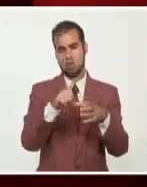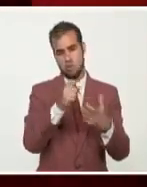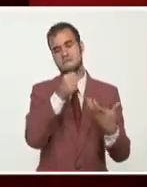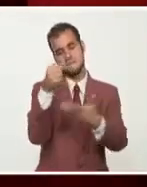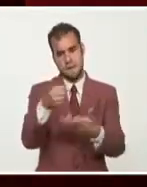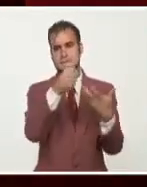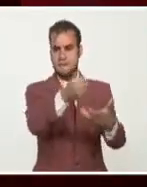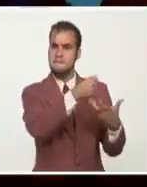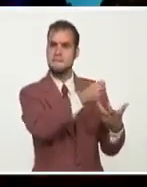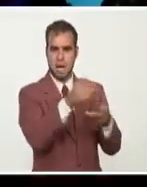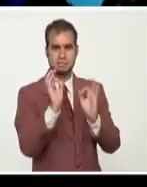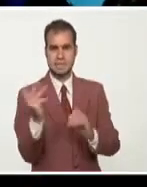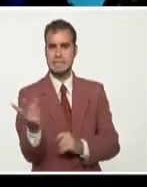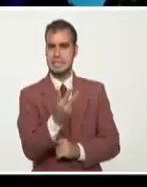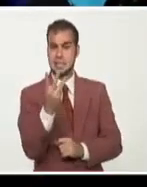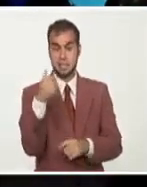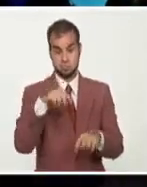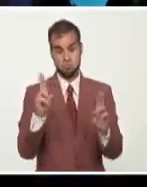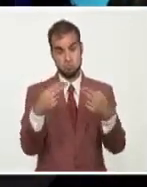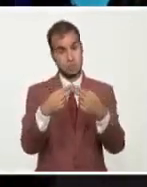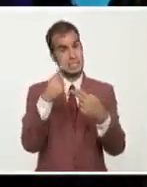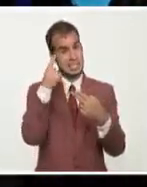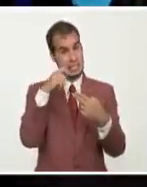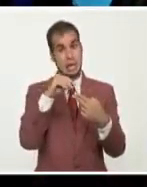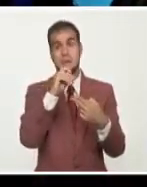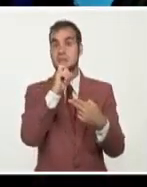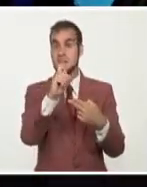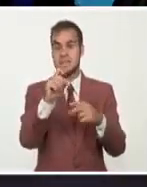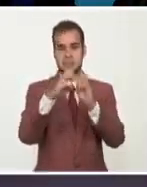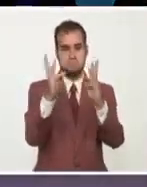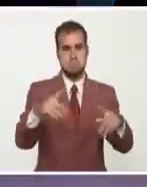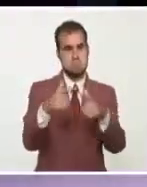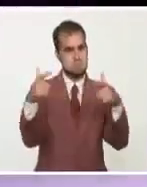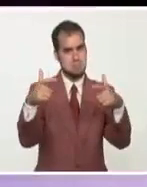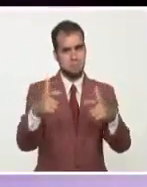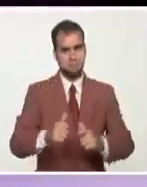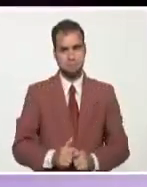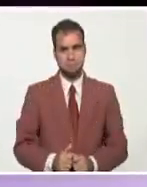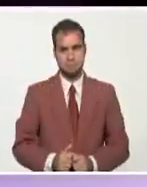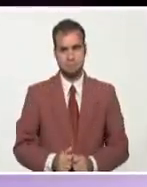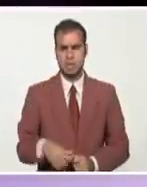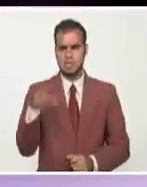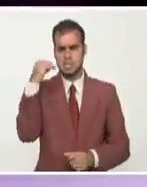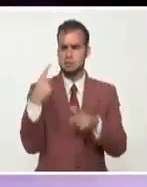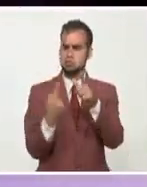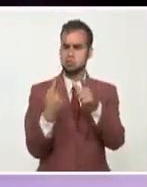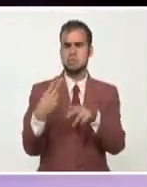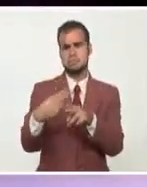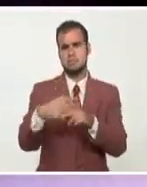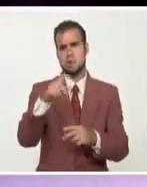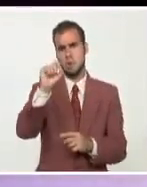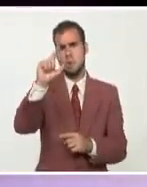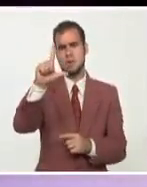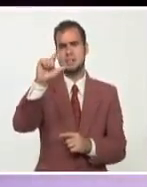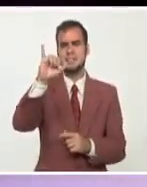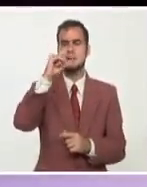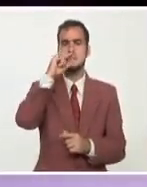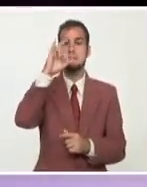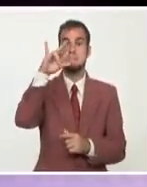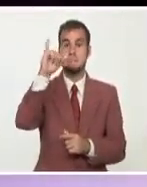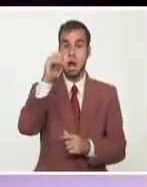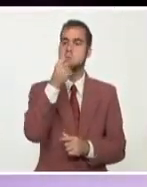más esperados en un cubadisco atípico, virtual y doble. Bajo el sello de Producciones Colibrí, Fusión de Almas invita a revisitar